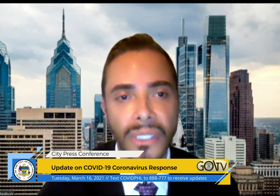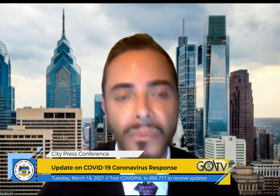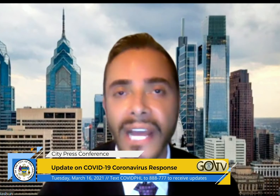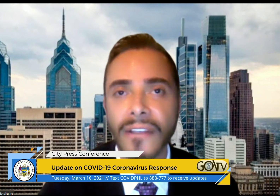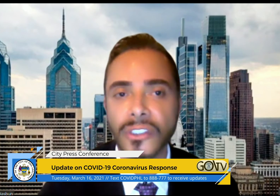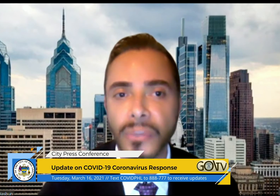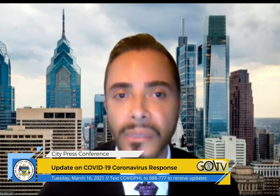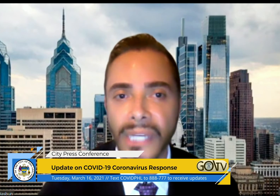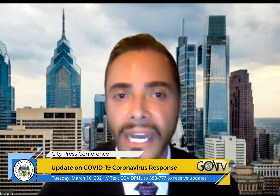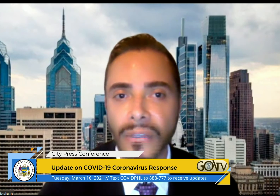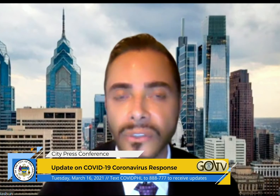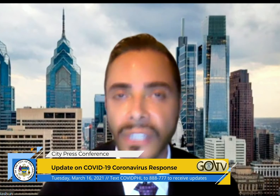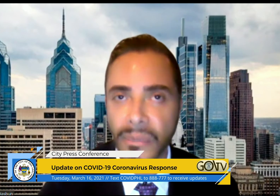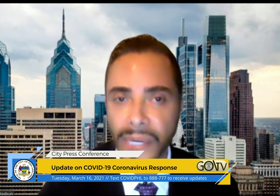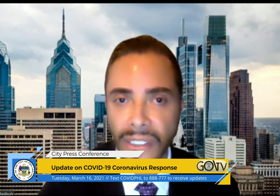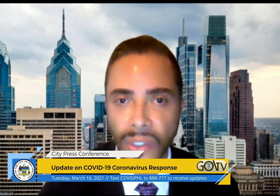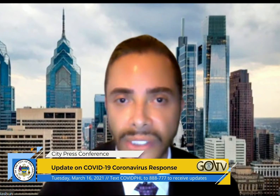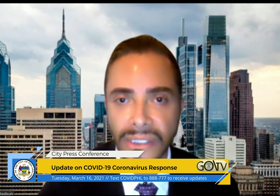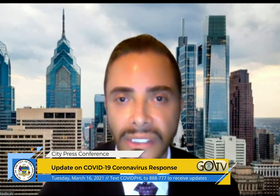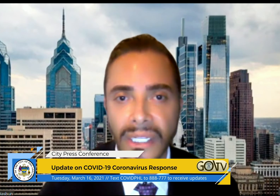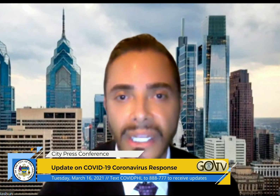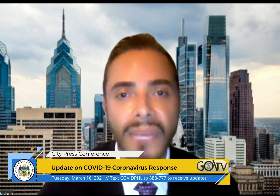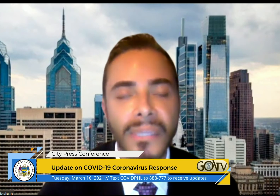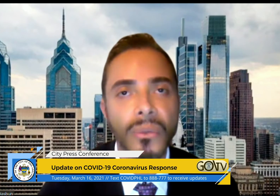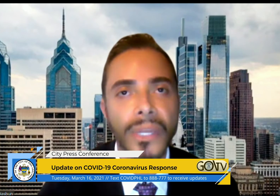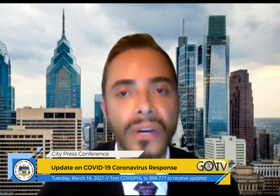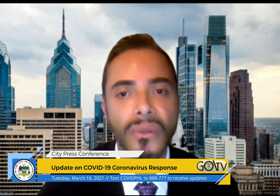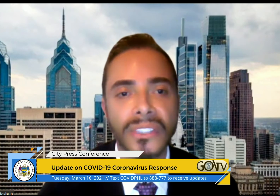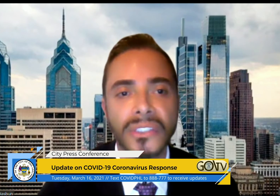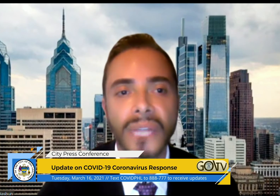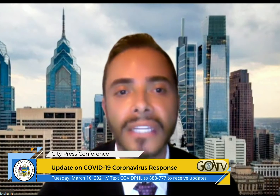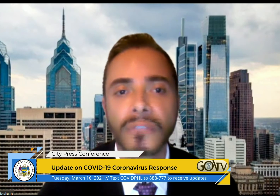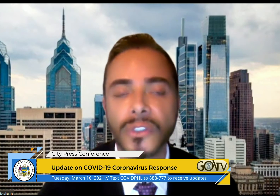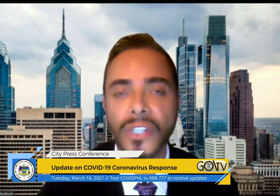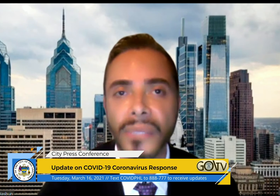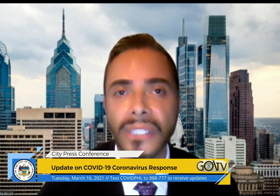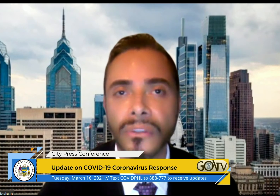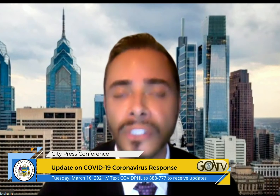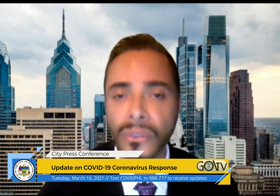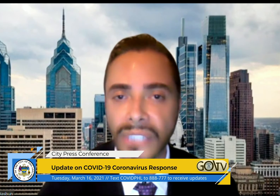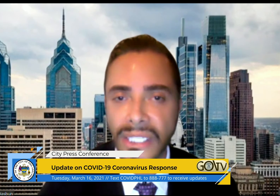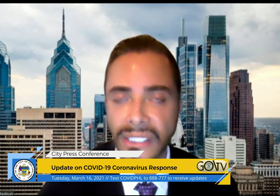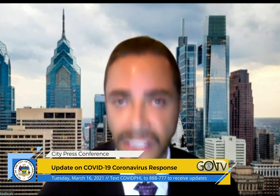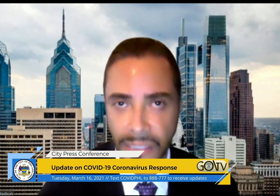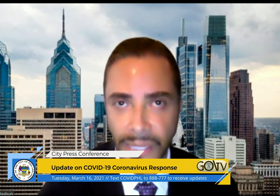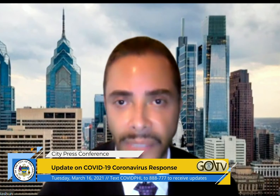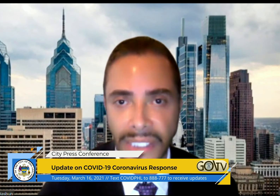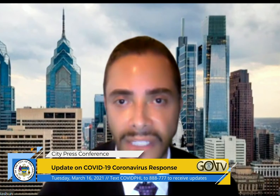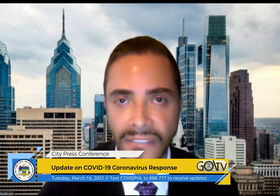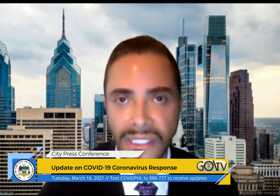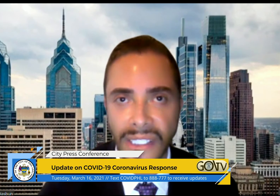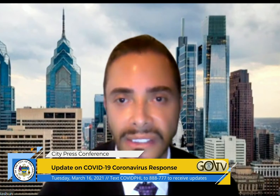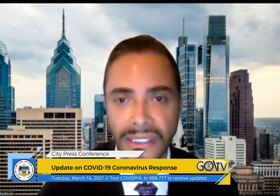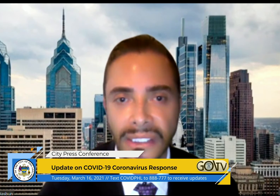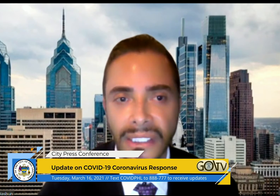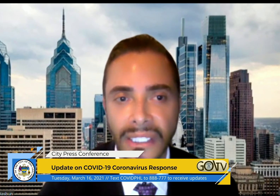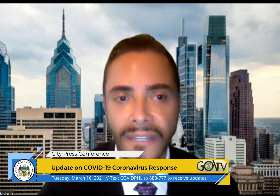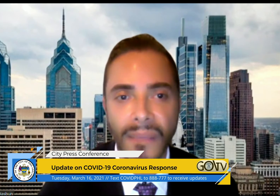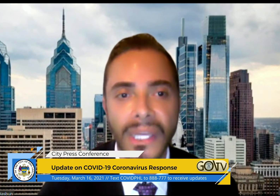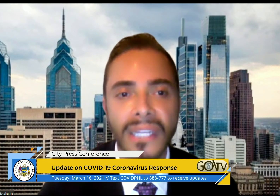farmacéuticos, empleados de supermercados y repartidores, que mantuvieron a nuestra ciudad en funcionamiento en circunstancias extremadamente